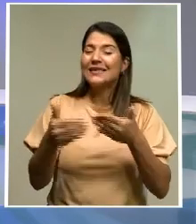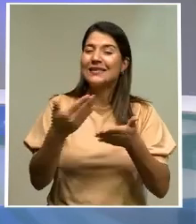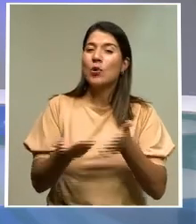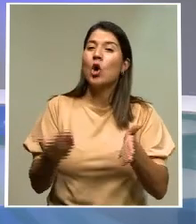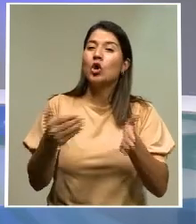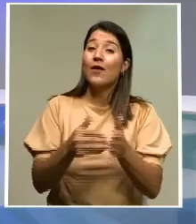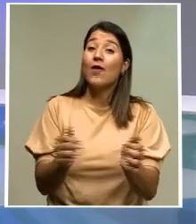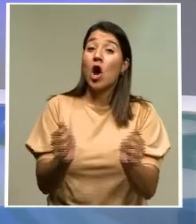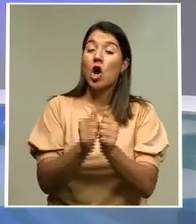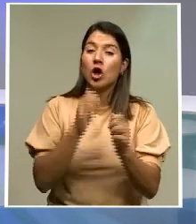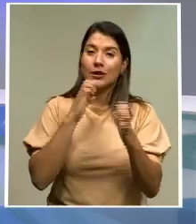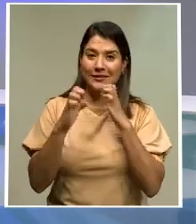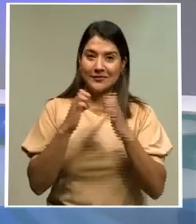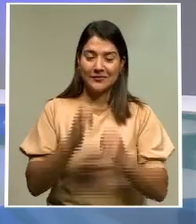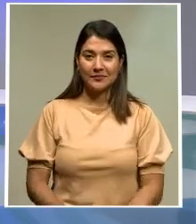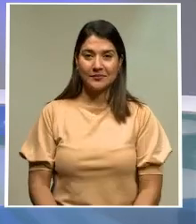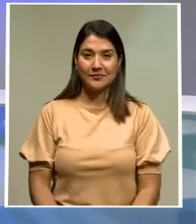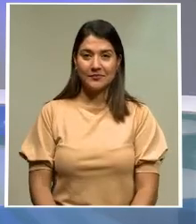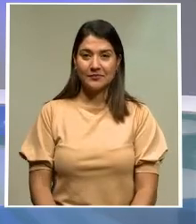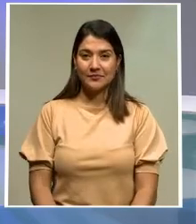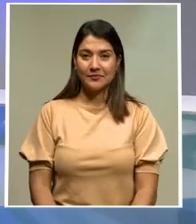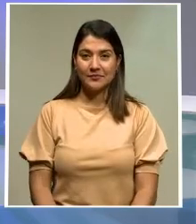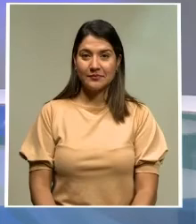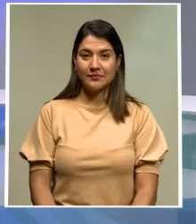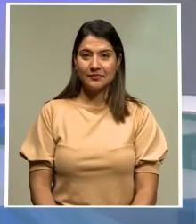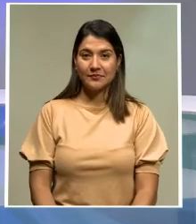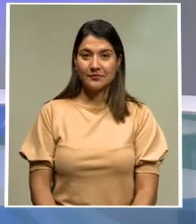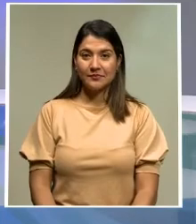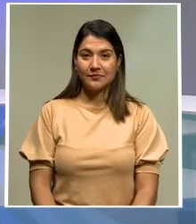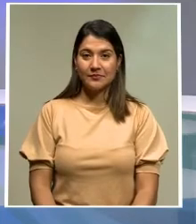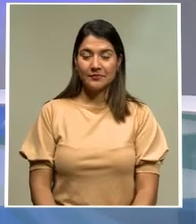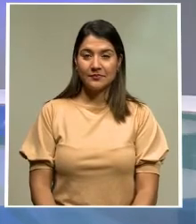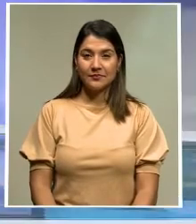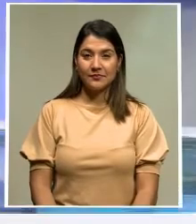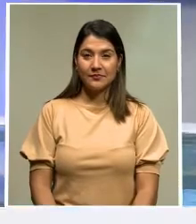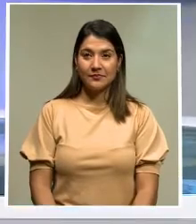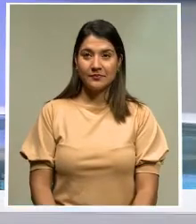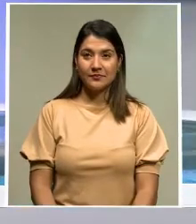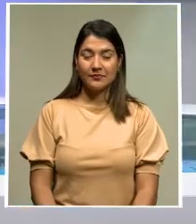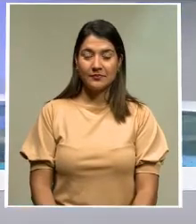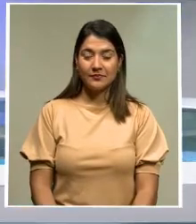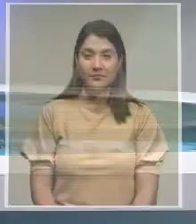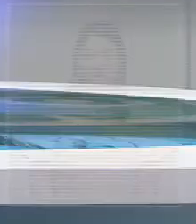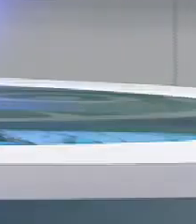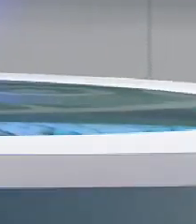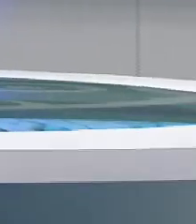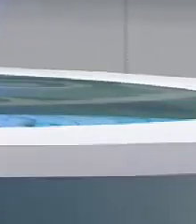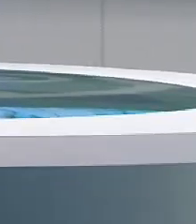con esta entrevista de fondo.